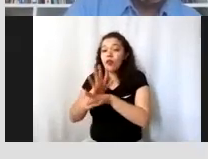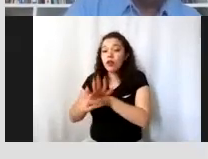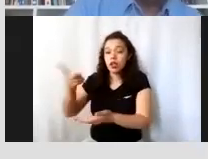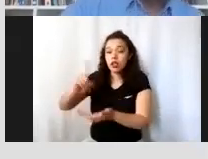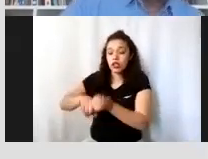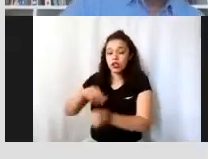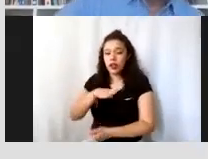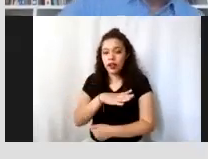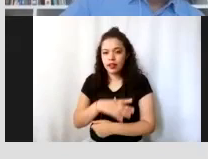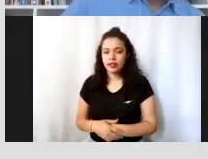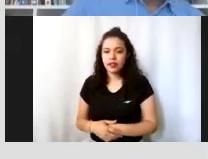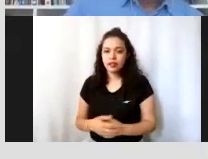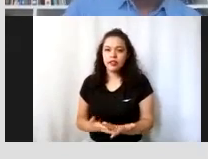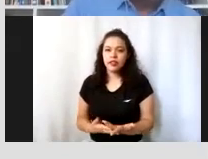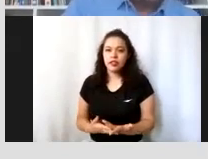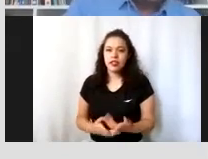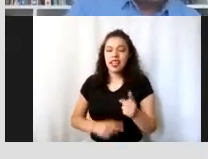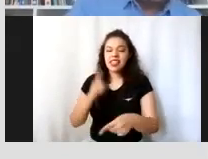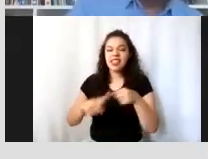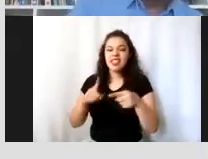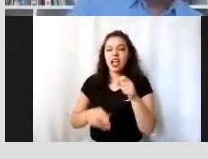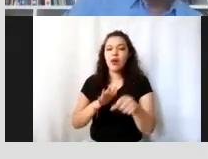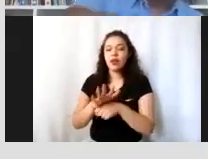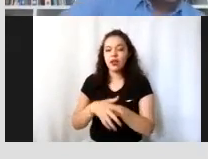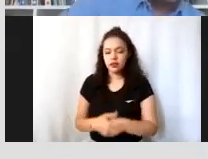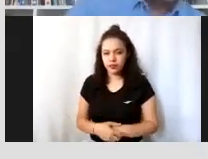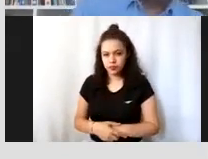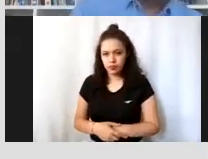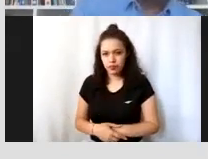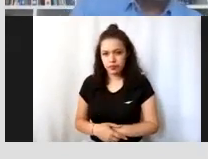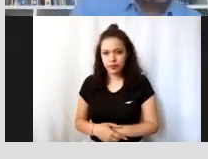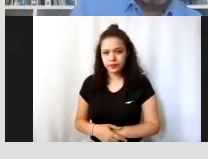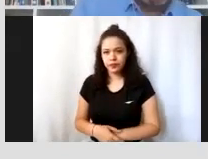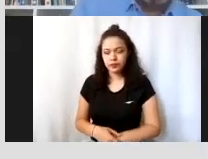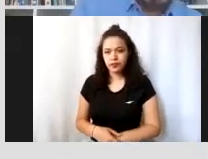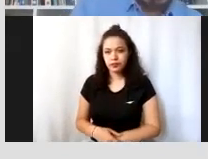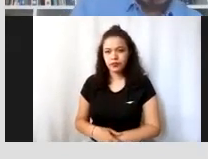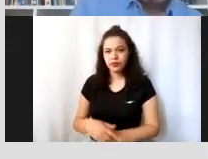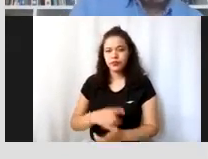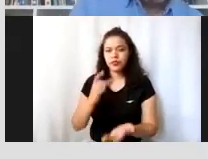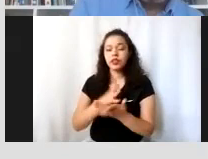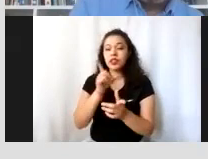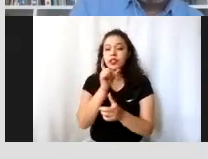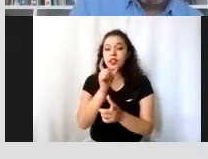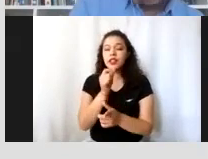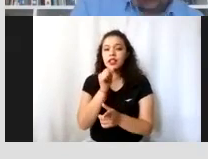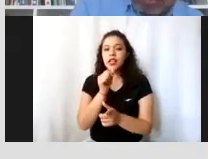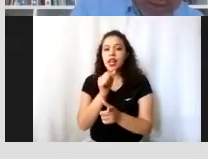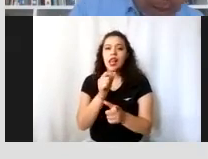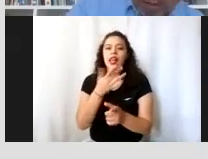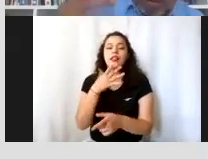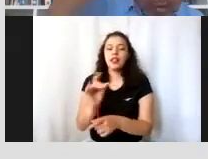O sea, ¿qué se puede quitar? Yo te recomiendo que utilices solamente el simplificado.